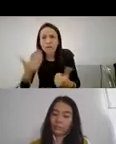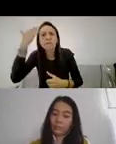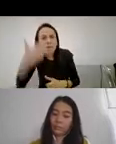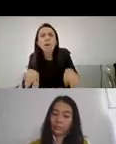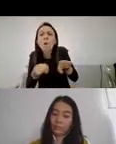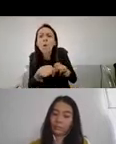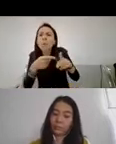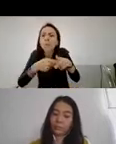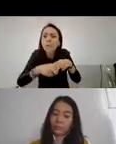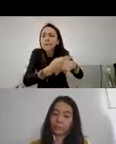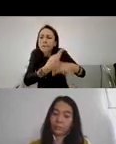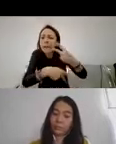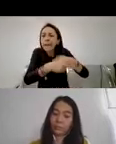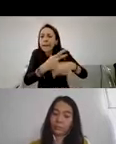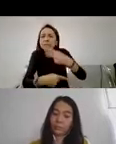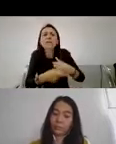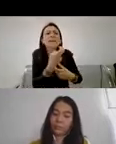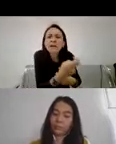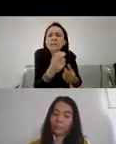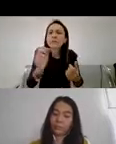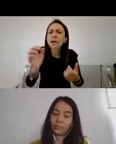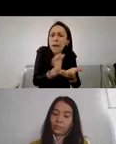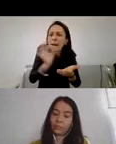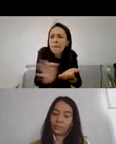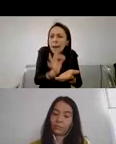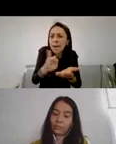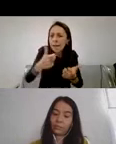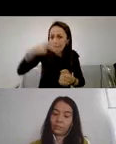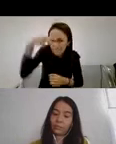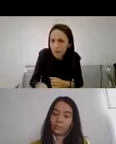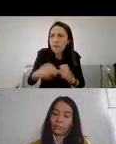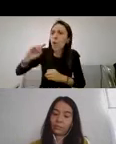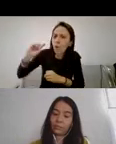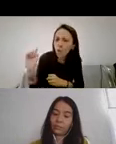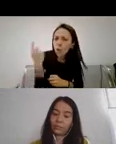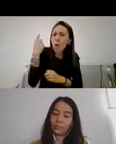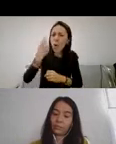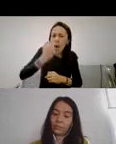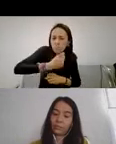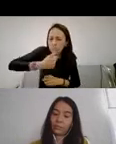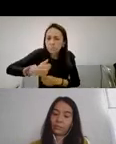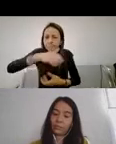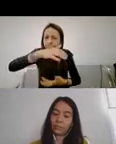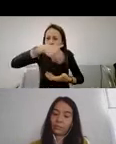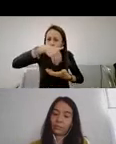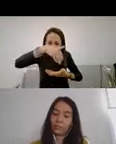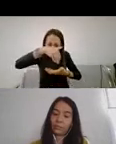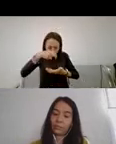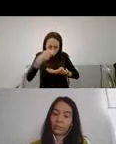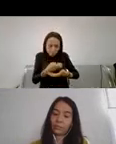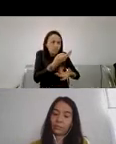identificación peso por peso, o a veces dólar por dólar, de todo lo que ingresa, pero lo que sí es indispensable es que todas